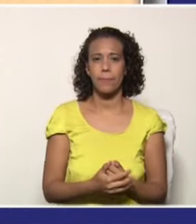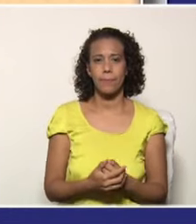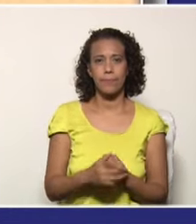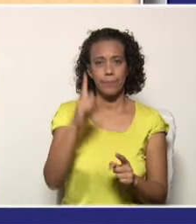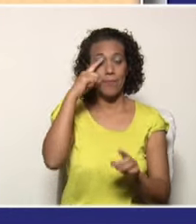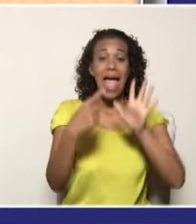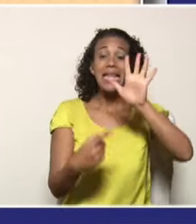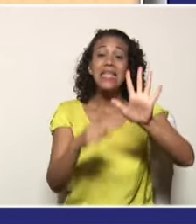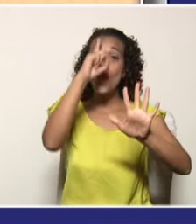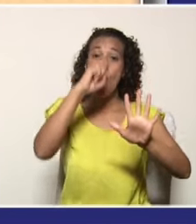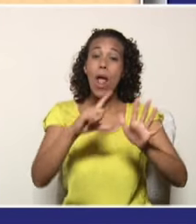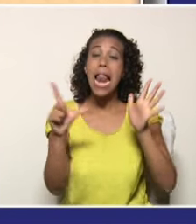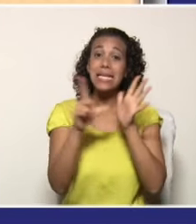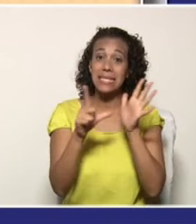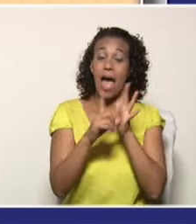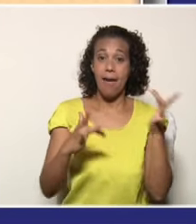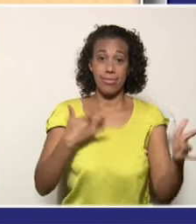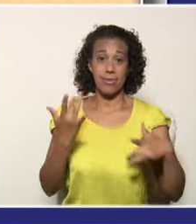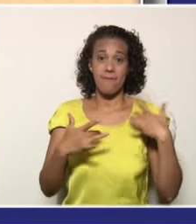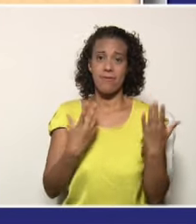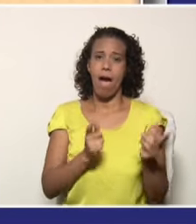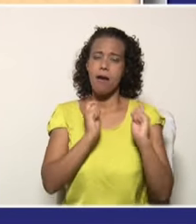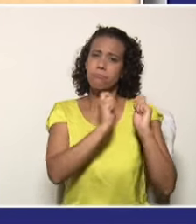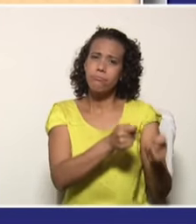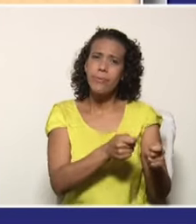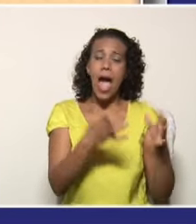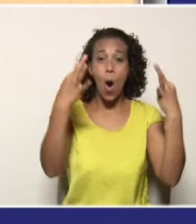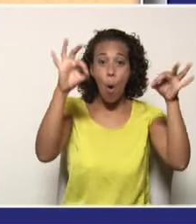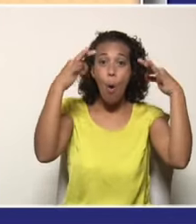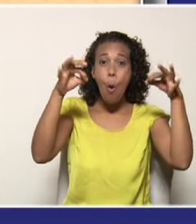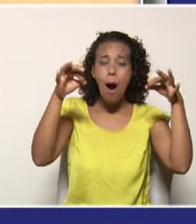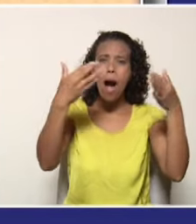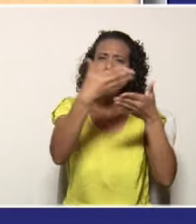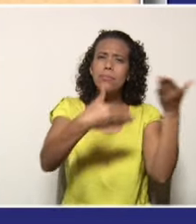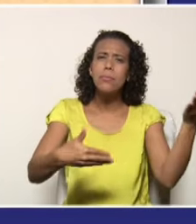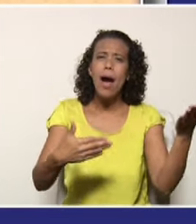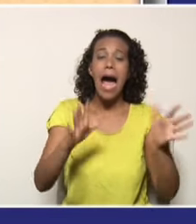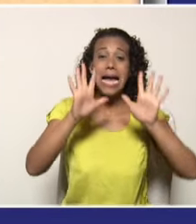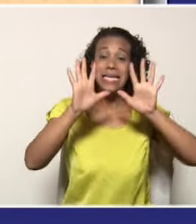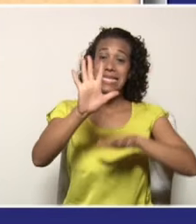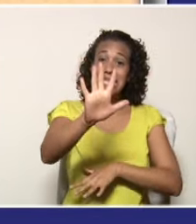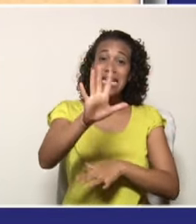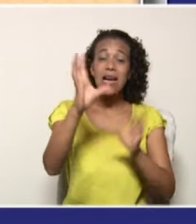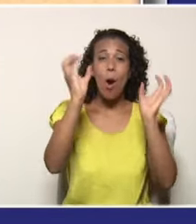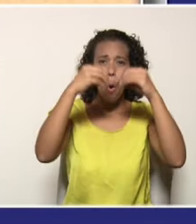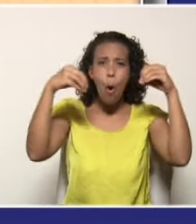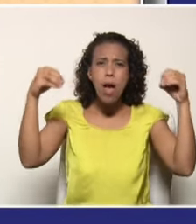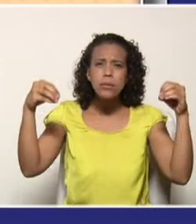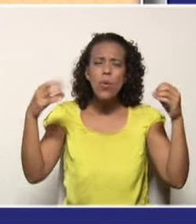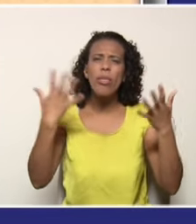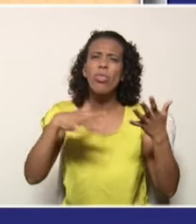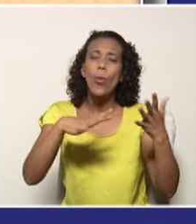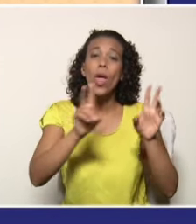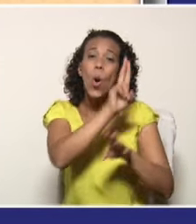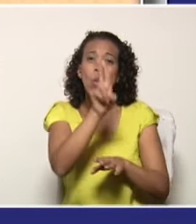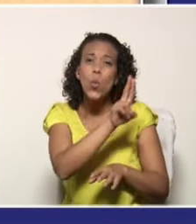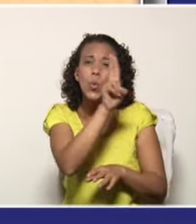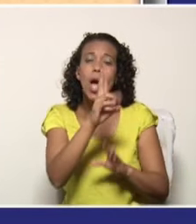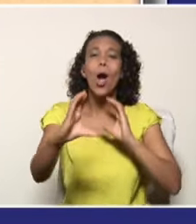Para quinto año, la actividad es, en una hoja de papel reciclado, vas a escribir 5 oraciones donde utilices